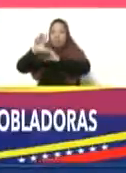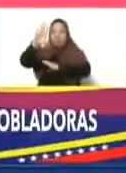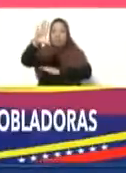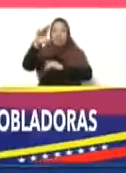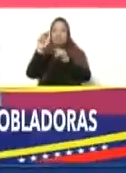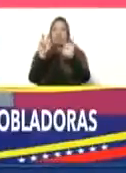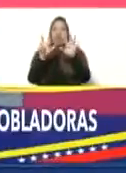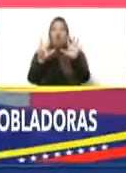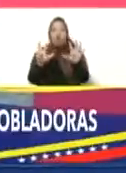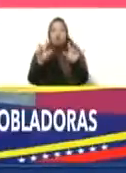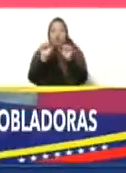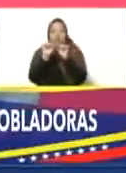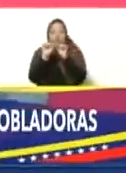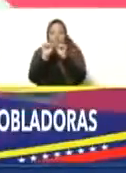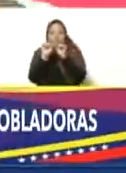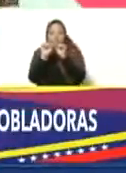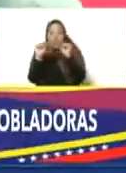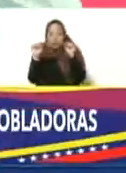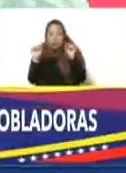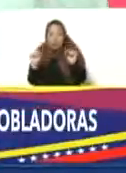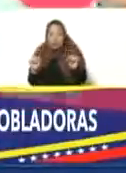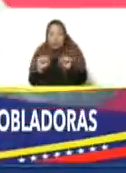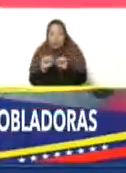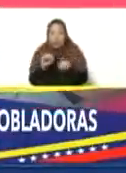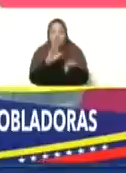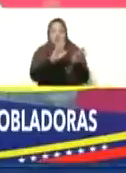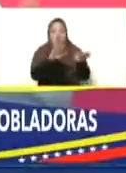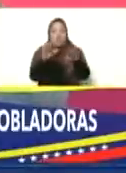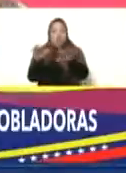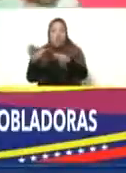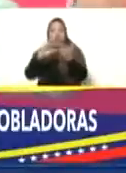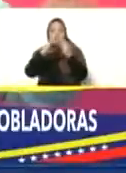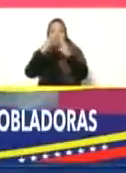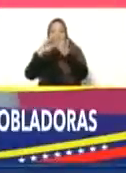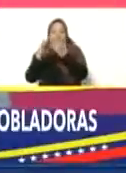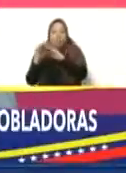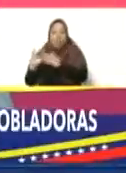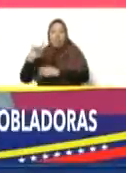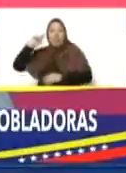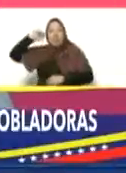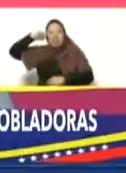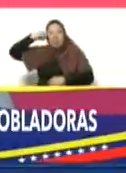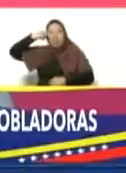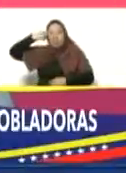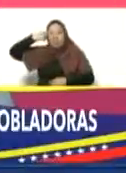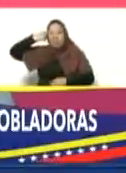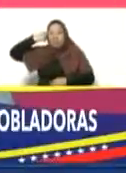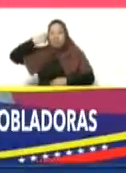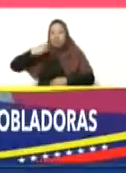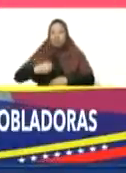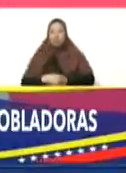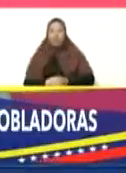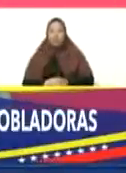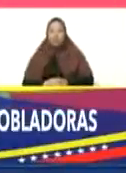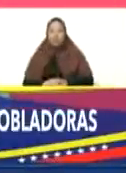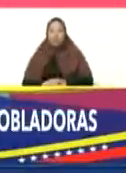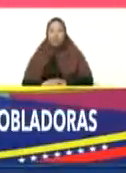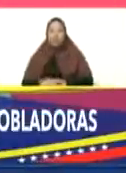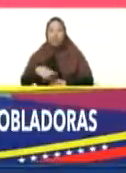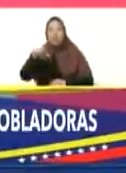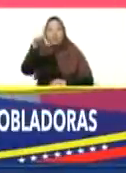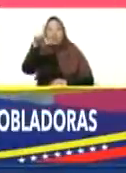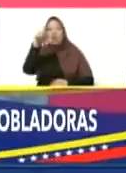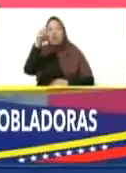milímetros y con buscábamos el barrio completo yo me acuerdo por ejemplo en el loro me